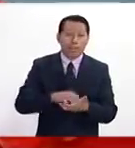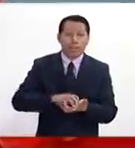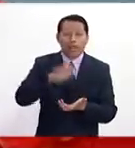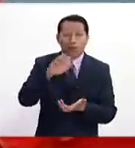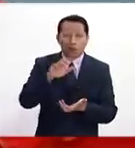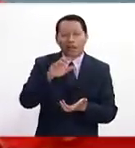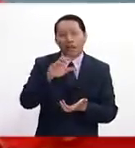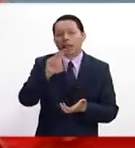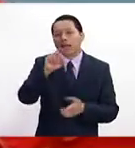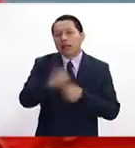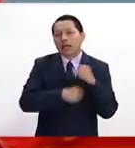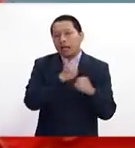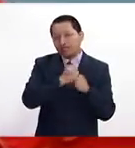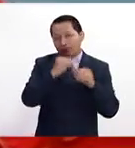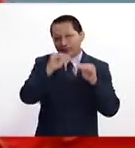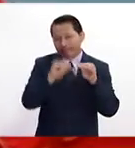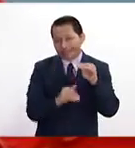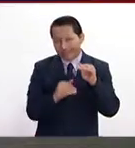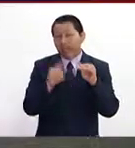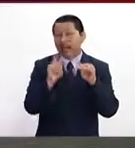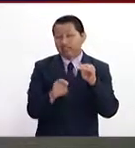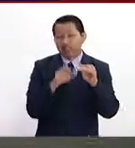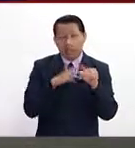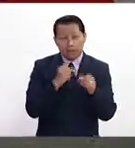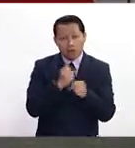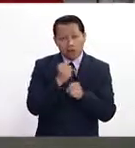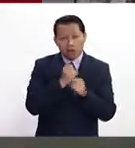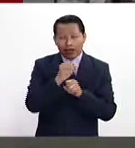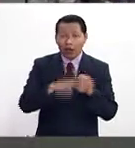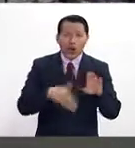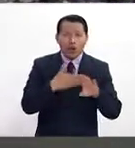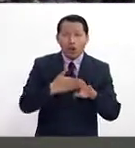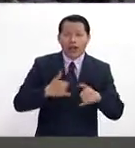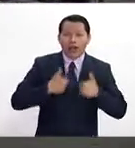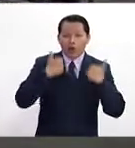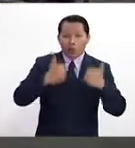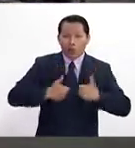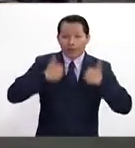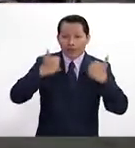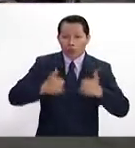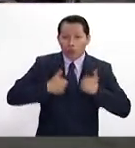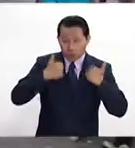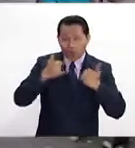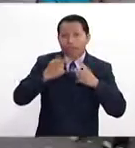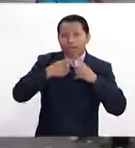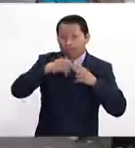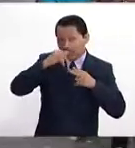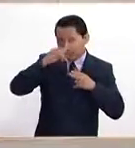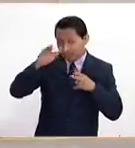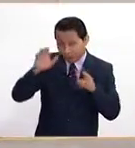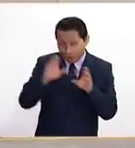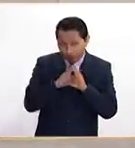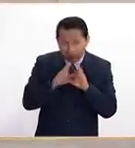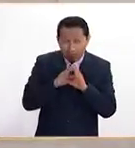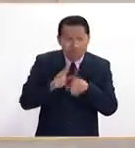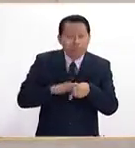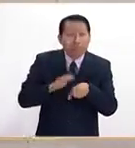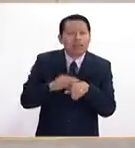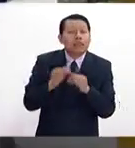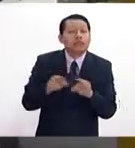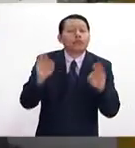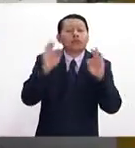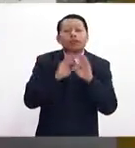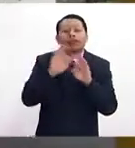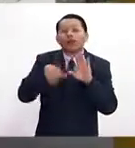son menores de 30 años, estamos hablando de una violencia enorme contra una juventud que se está levantando de una manera muy